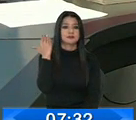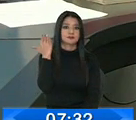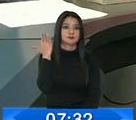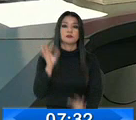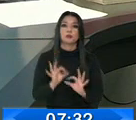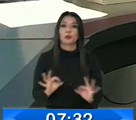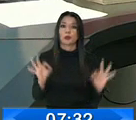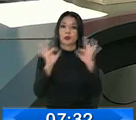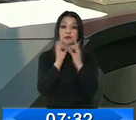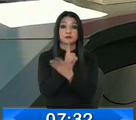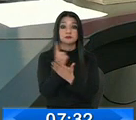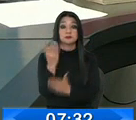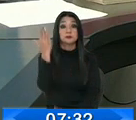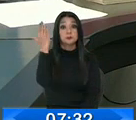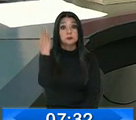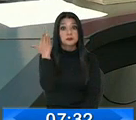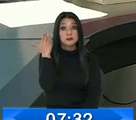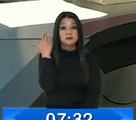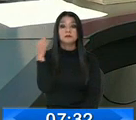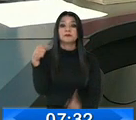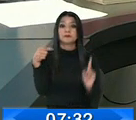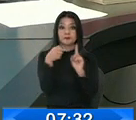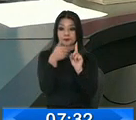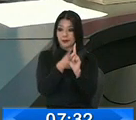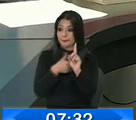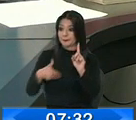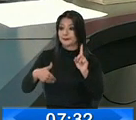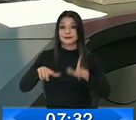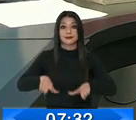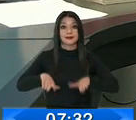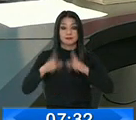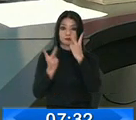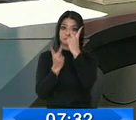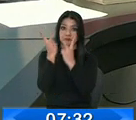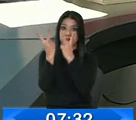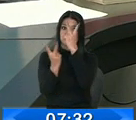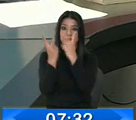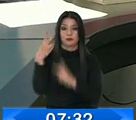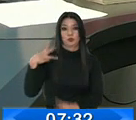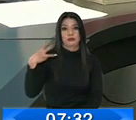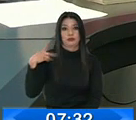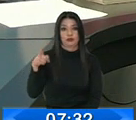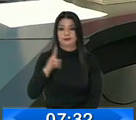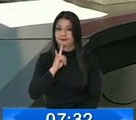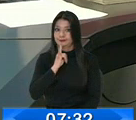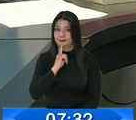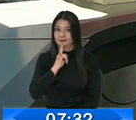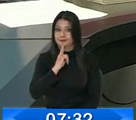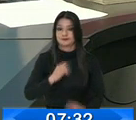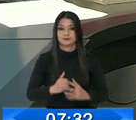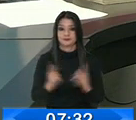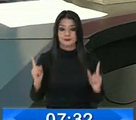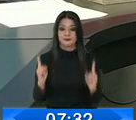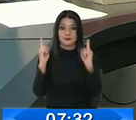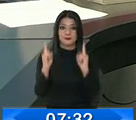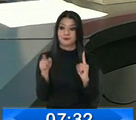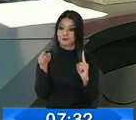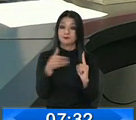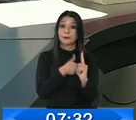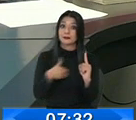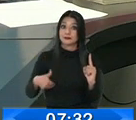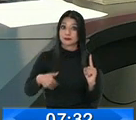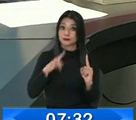importantísimo la semana anterior, la visita del presidente Lenín Moreno a Washington, su encuentro no solo con el presidente Donald